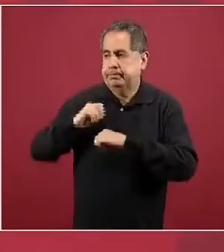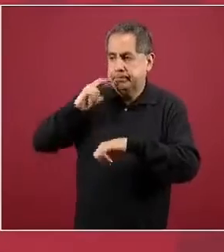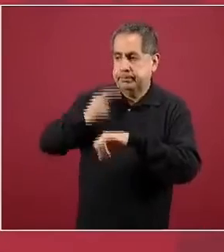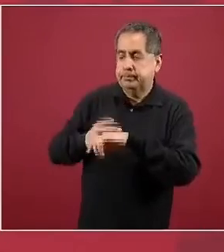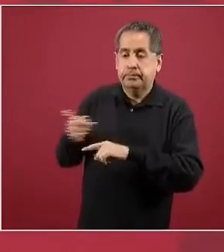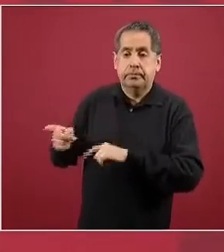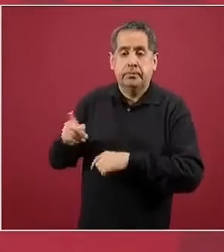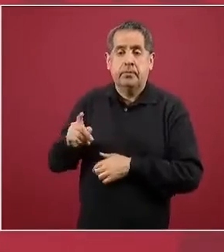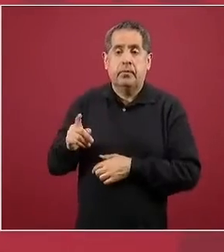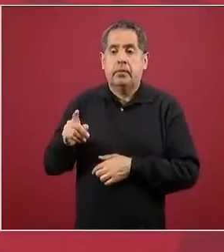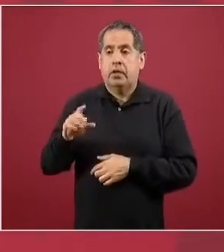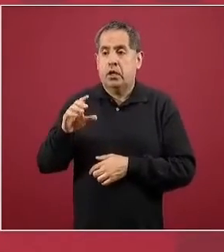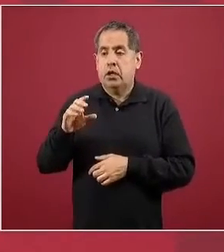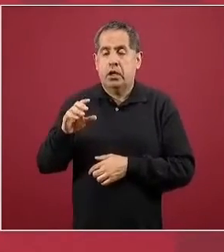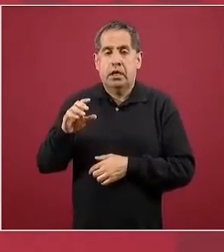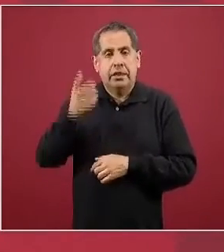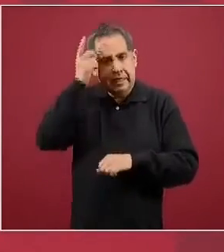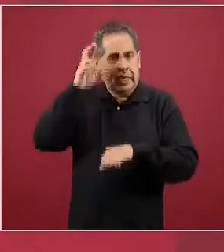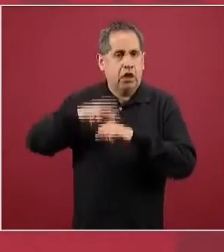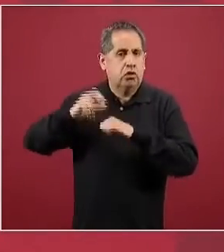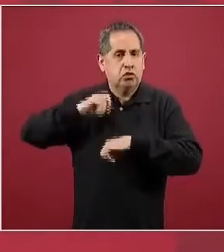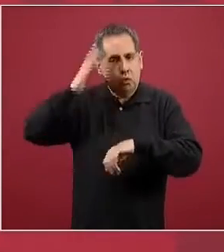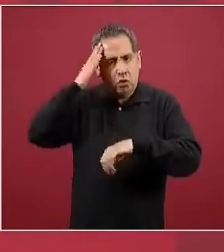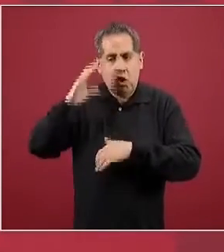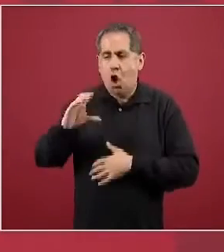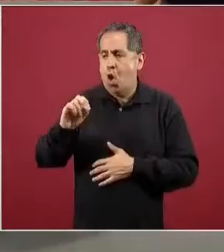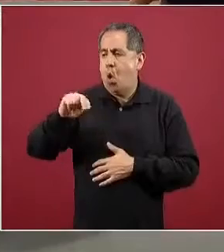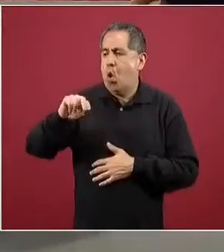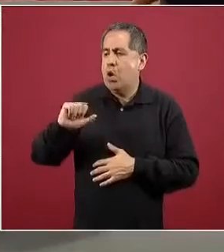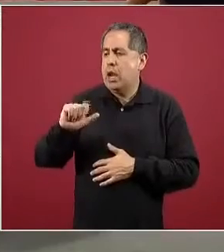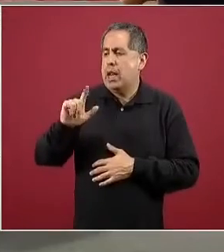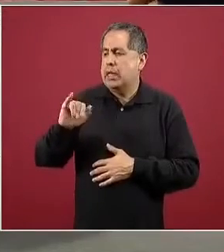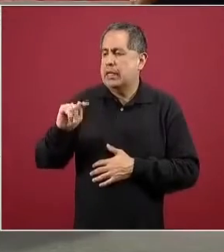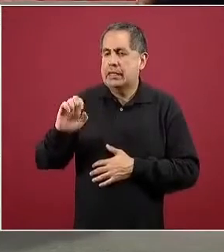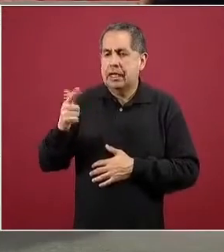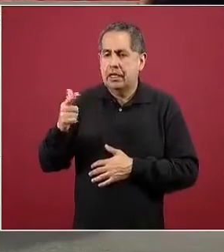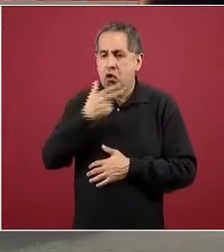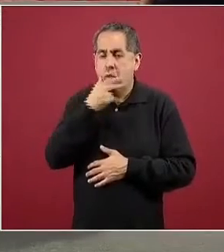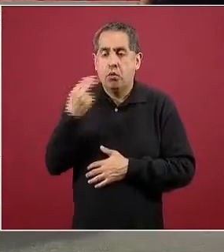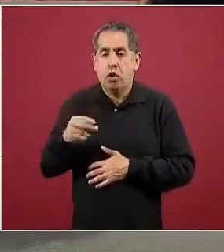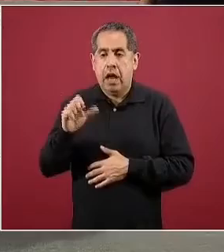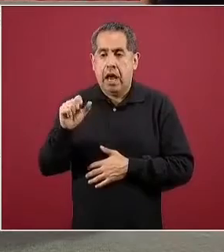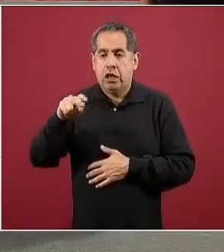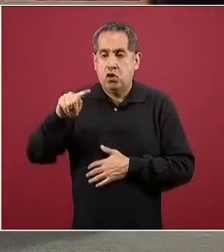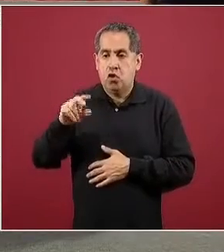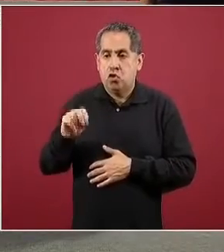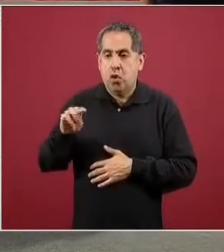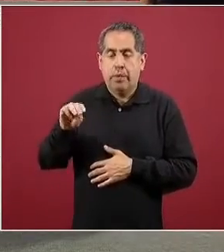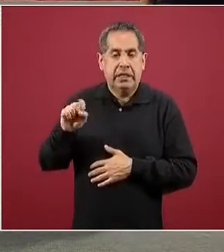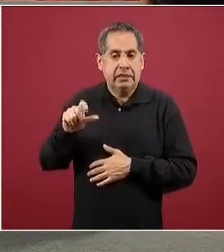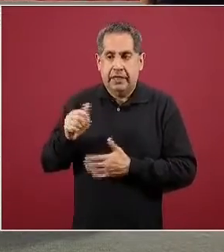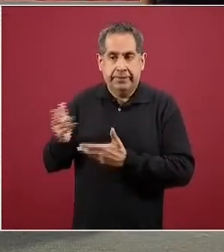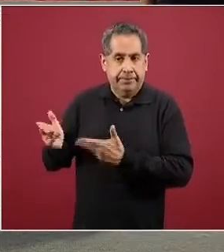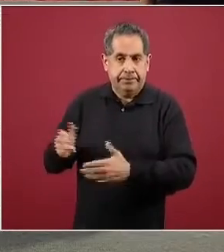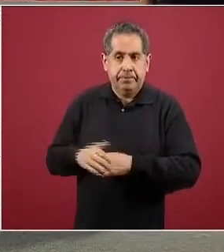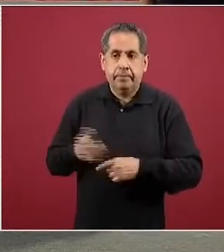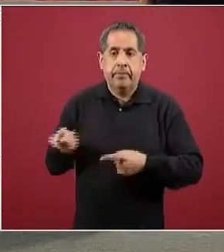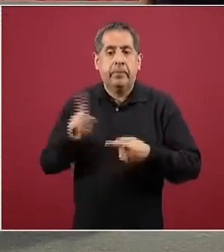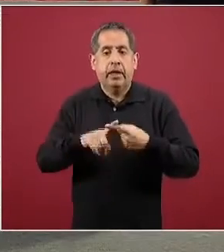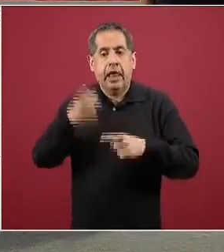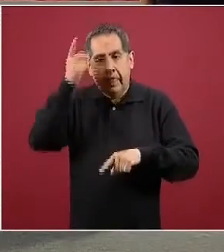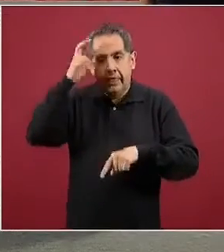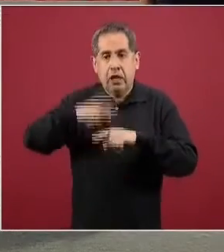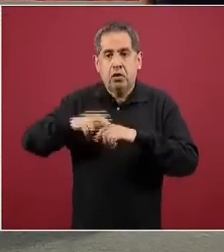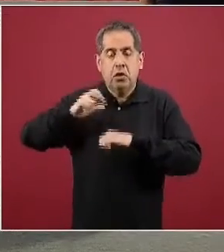de la Comisión Nacional de Libros de Texto Gratuitos, Antonio Mesa Estrada. Bienvenido, Antonio. La directora